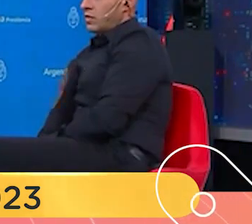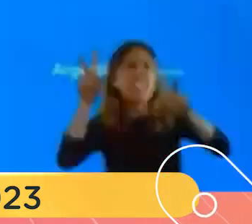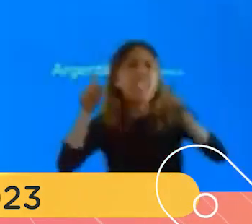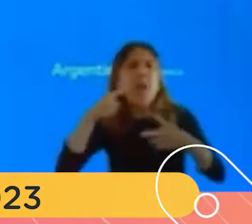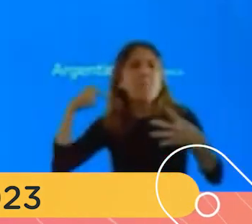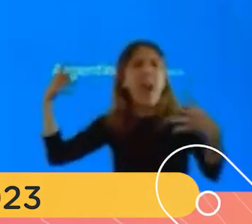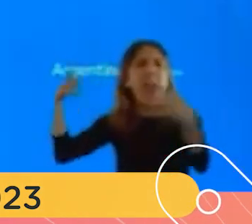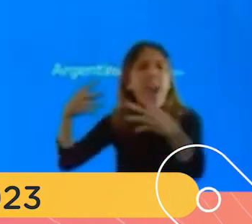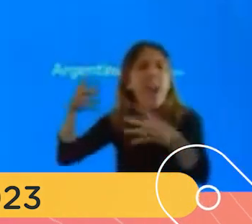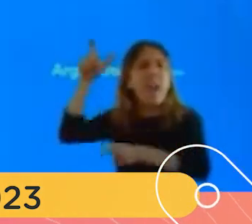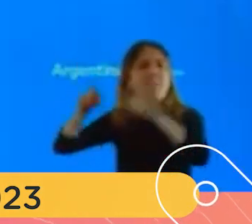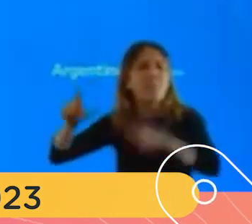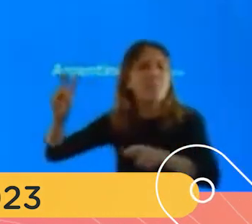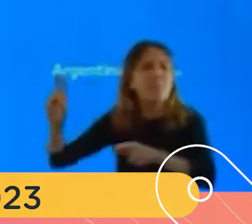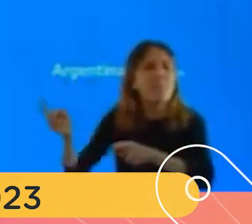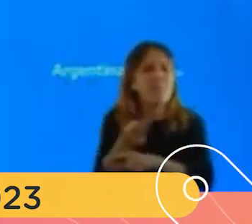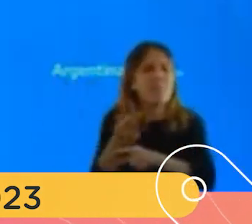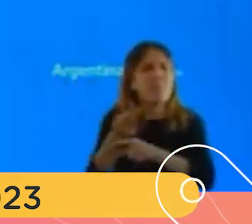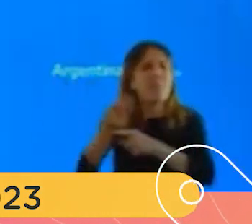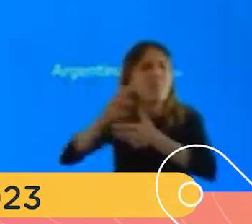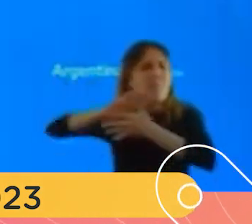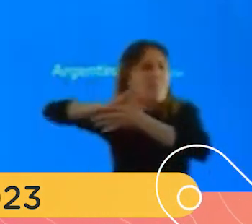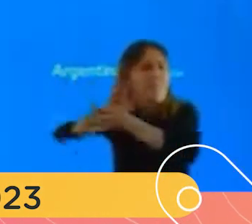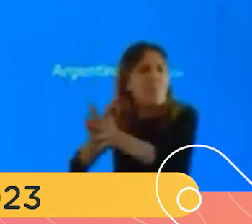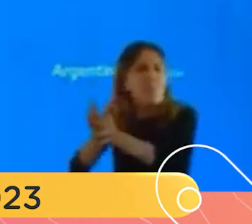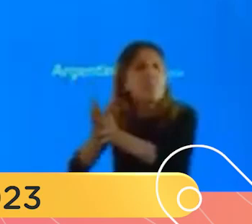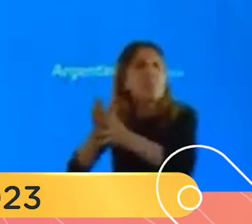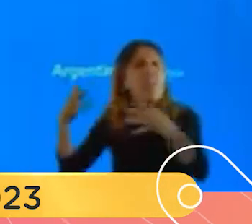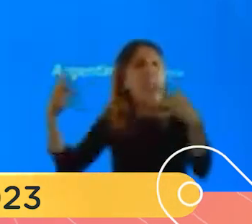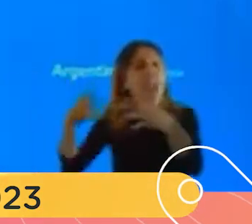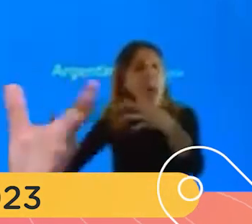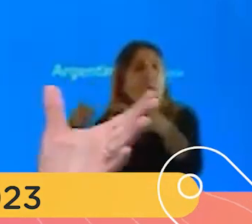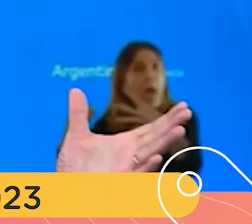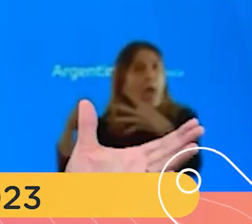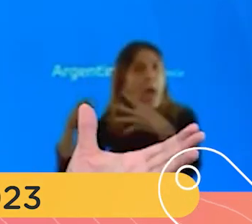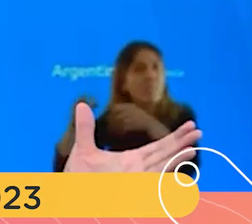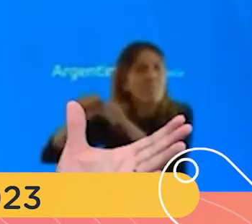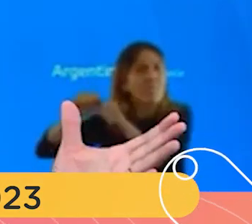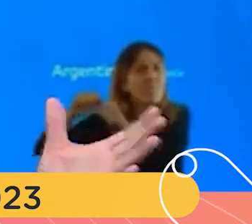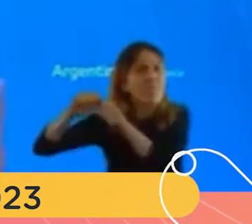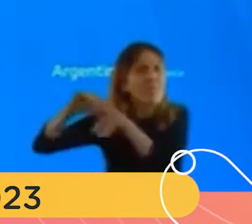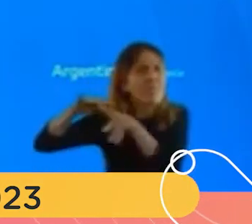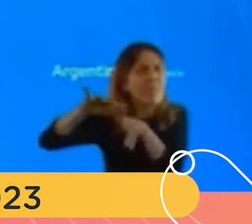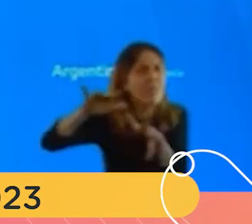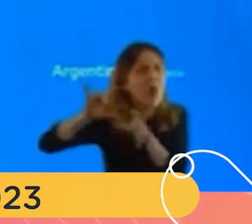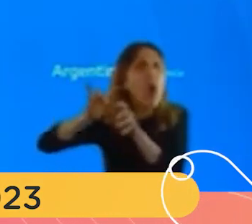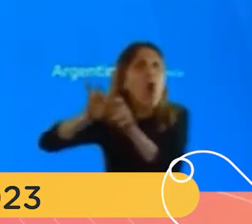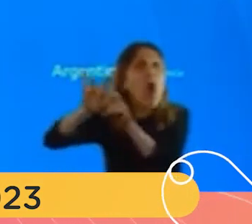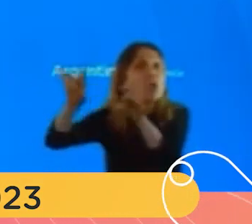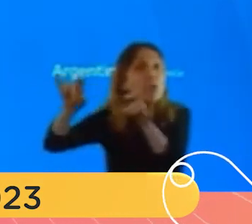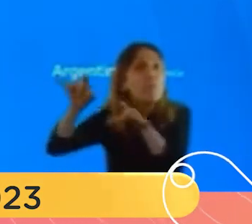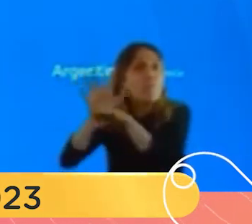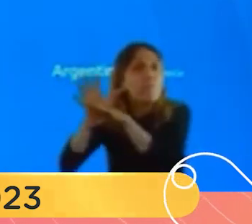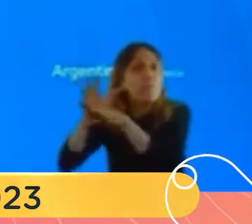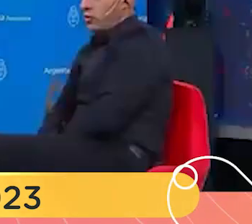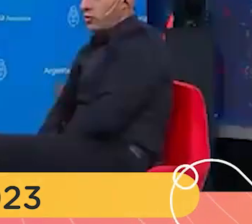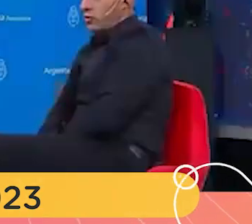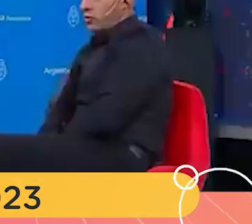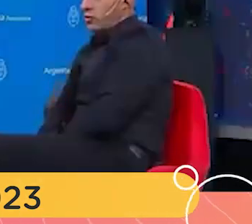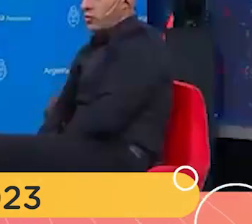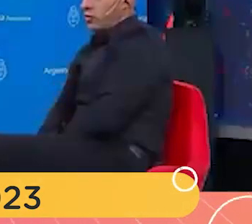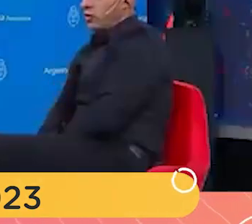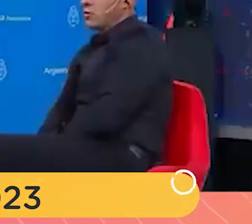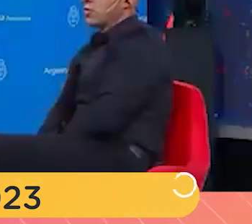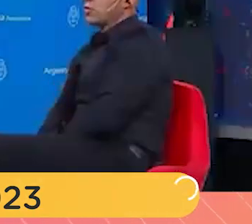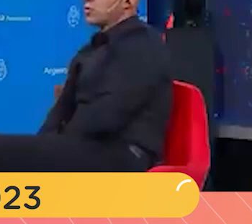digan Cuídense quédense adentro hagámosle esfuerzo y festejen la quinta eso es grave habla de la fiesta de